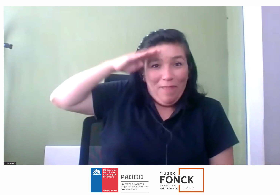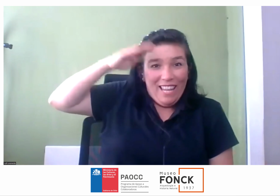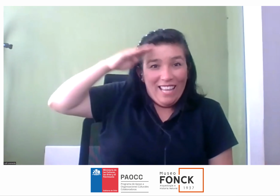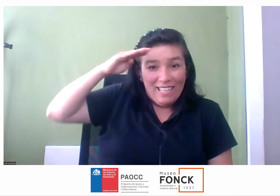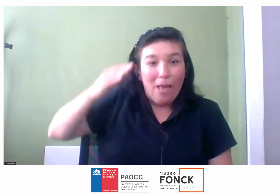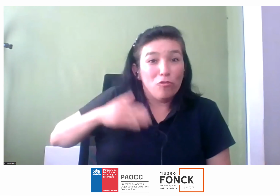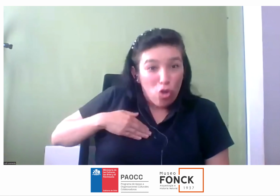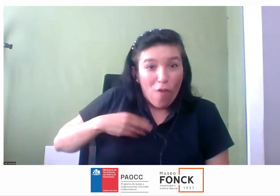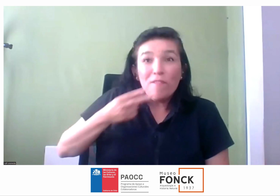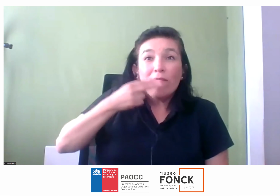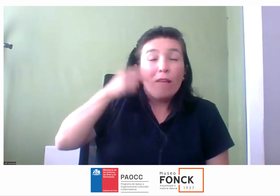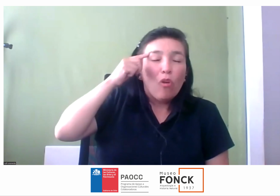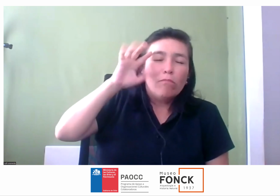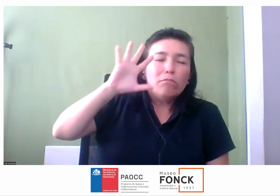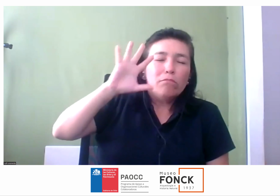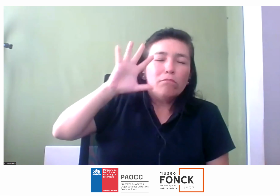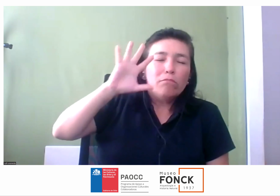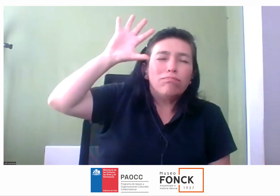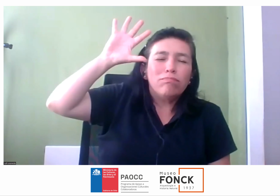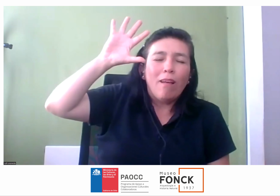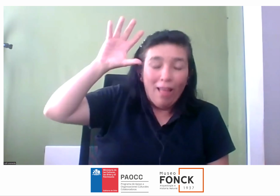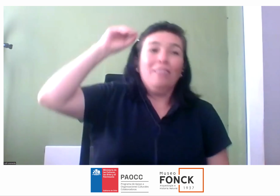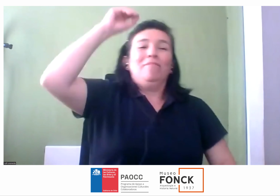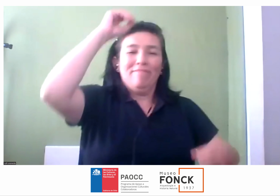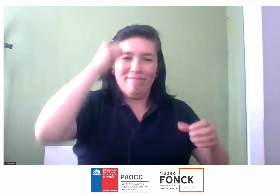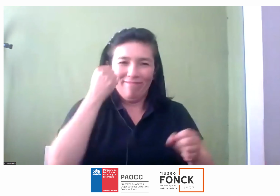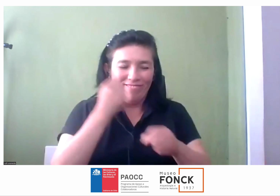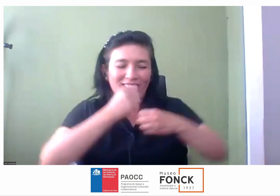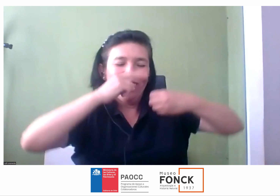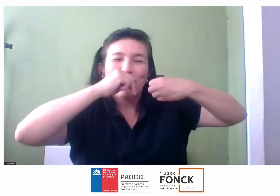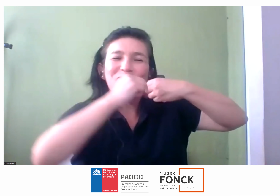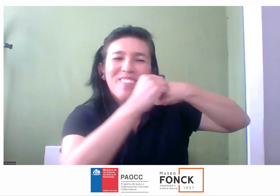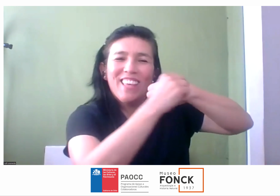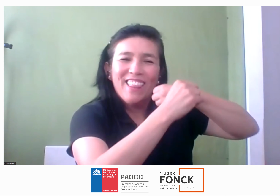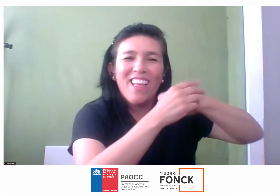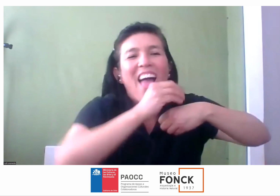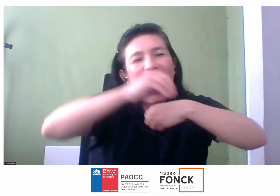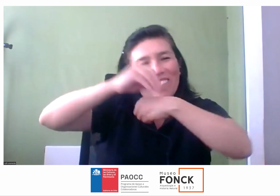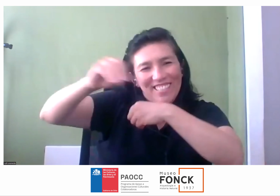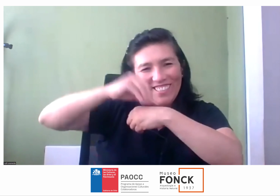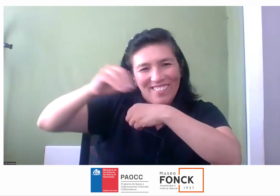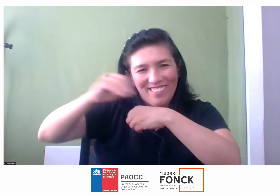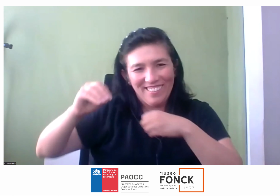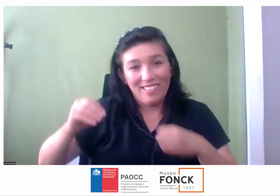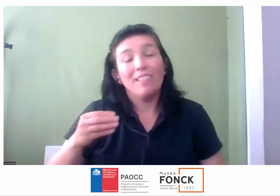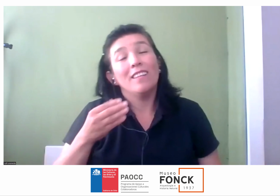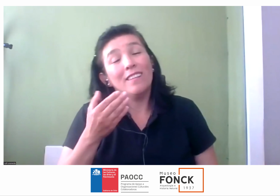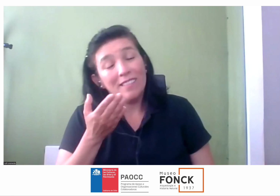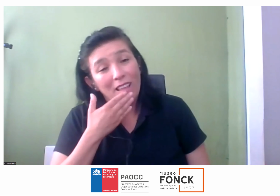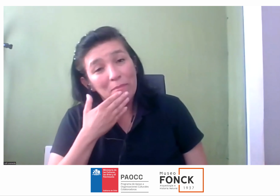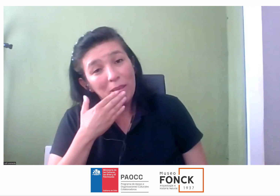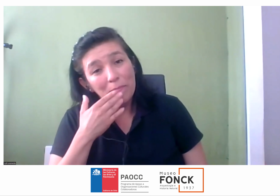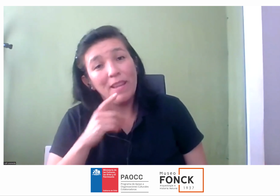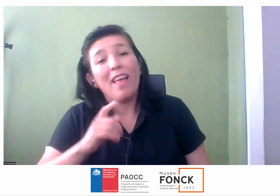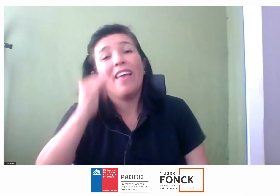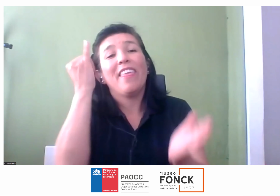planteado últimamente para la decoración de Guita Preincaica. Y también para marcar identidades locales, obviamente, en base